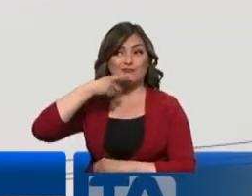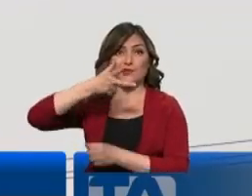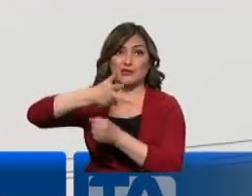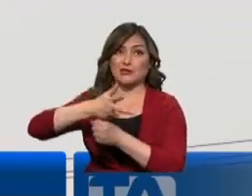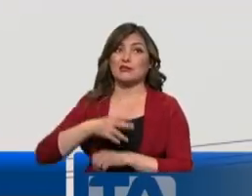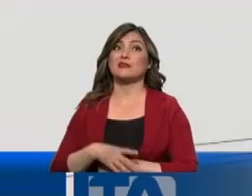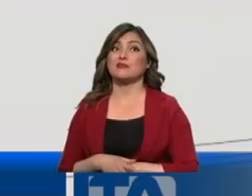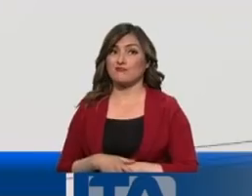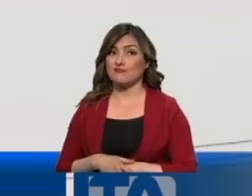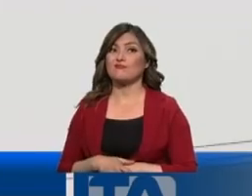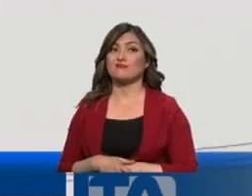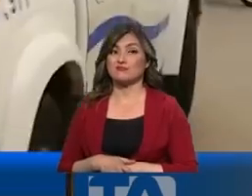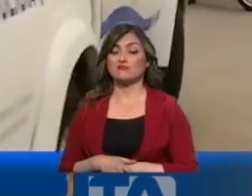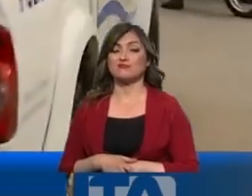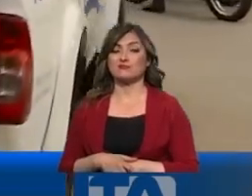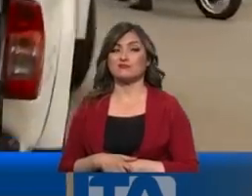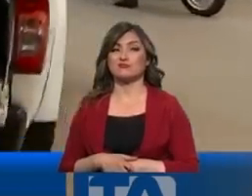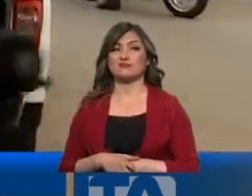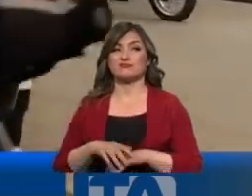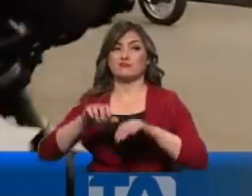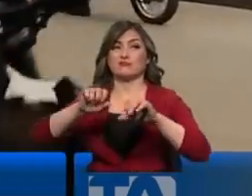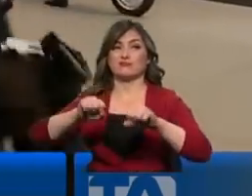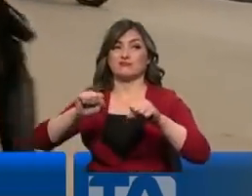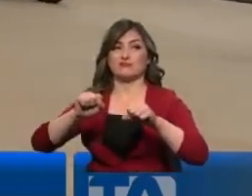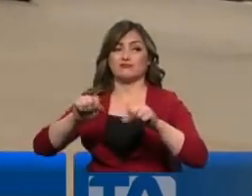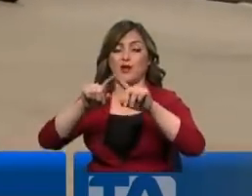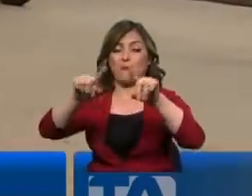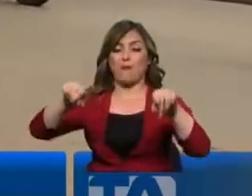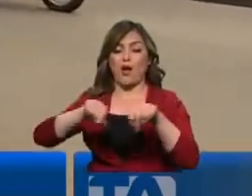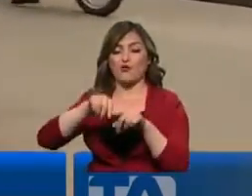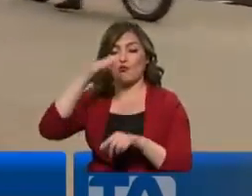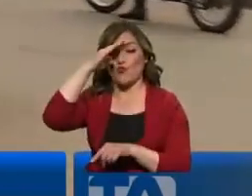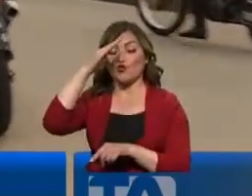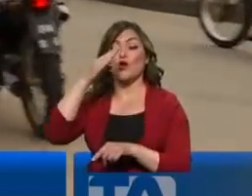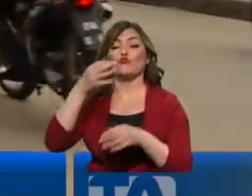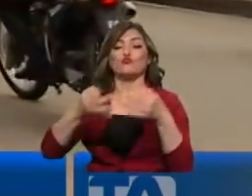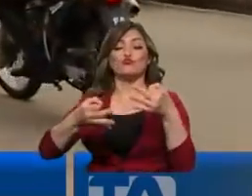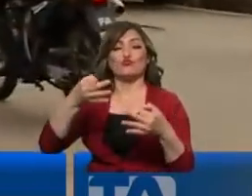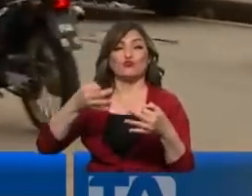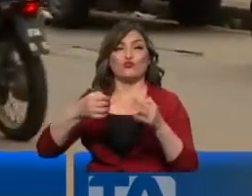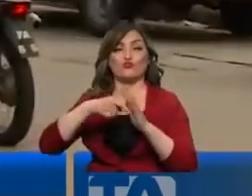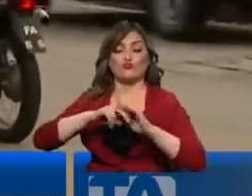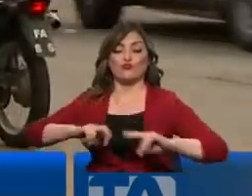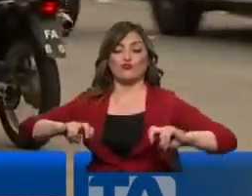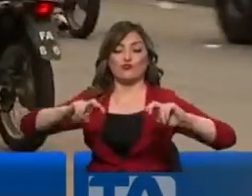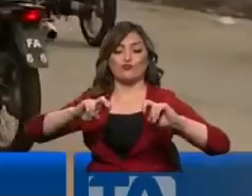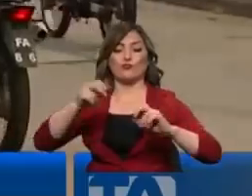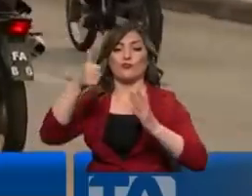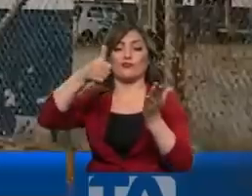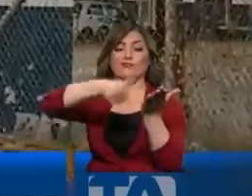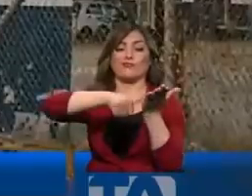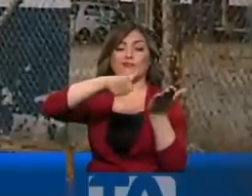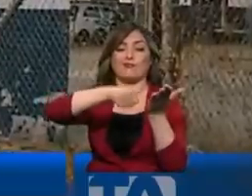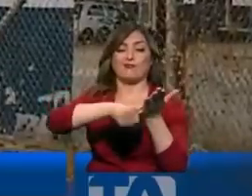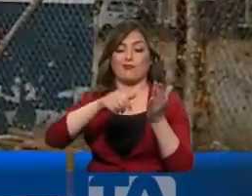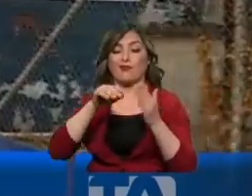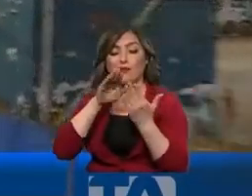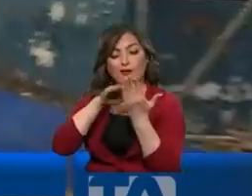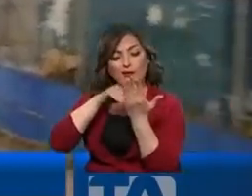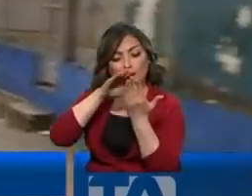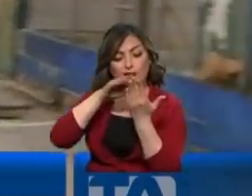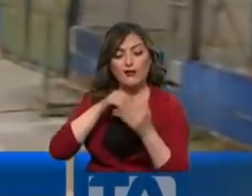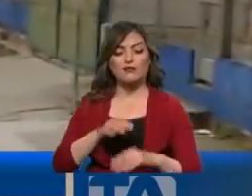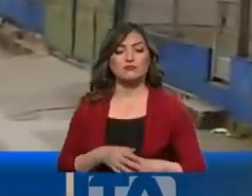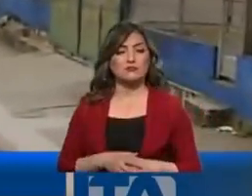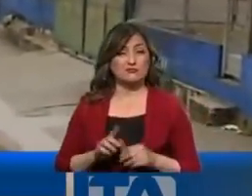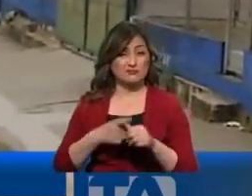videos de las cámaras de seguridad. Las motos fueron llevadas a los patios de la policía judicial para, mediante pericias, extraer huellas dactilares. Esta no es la primera vez